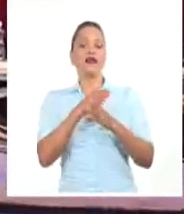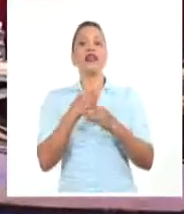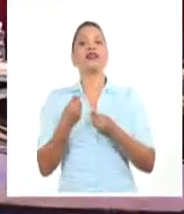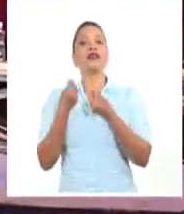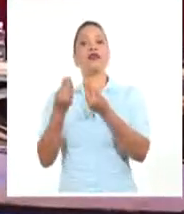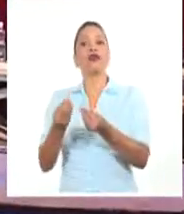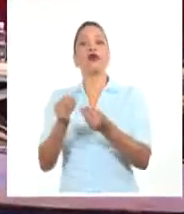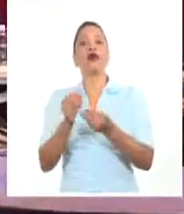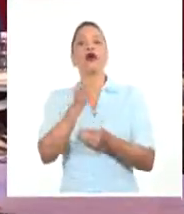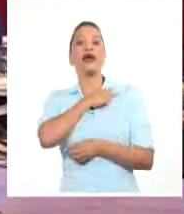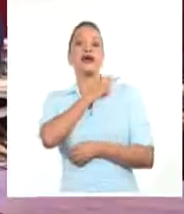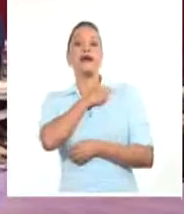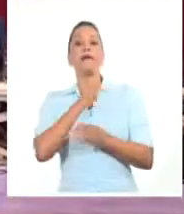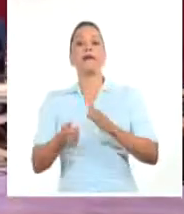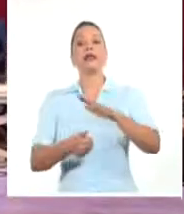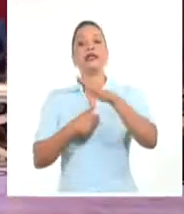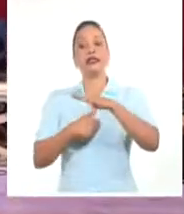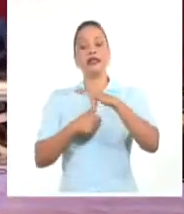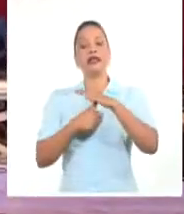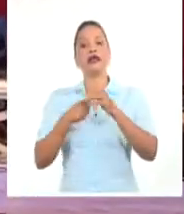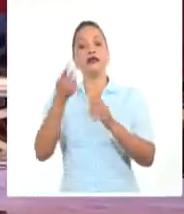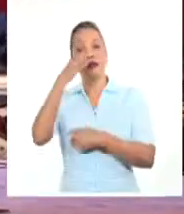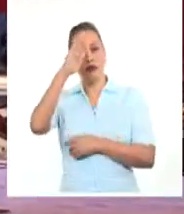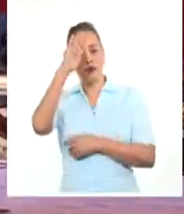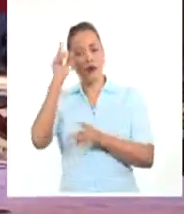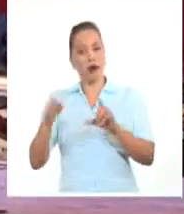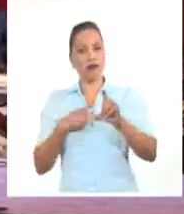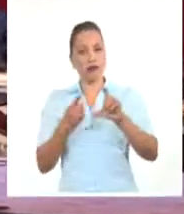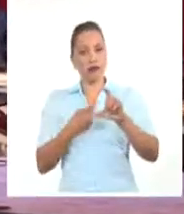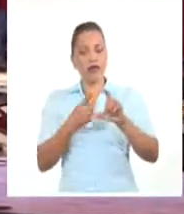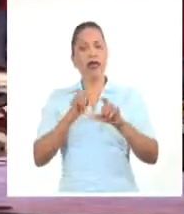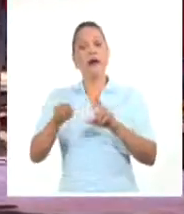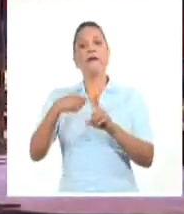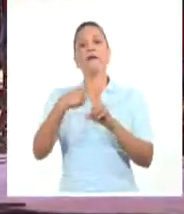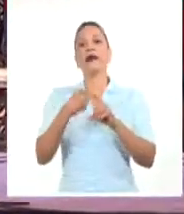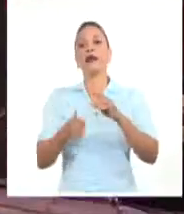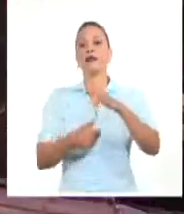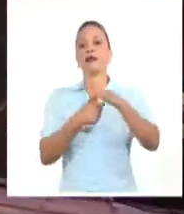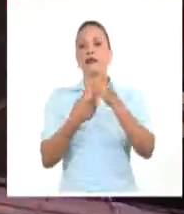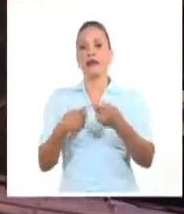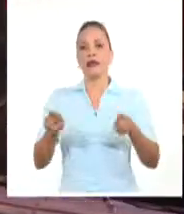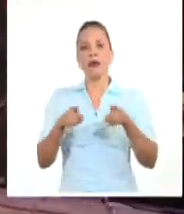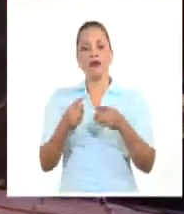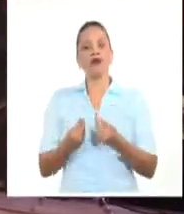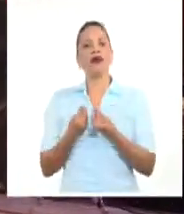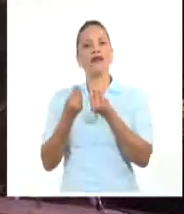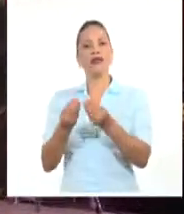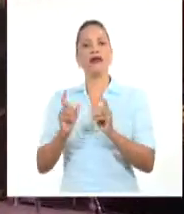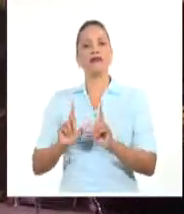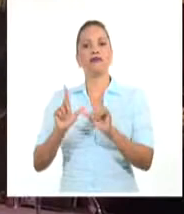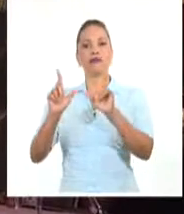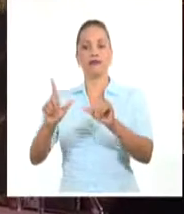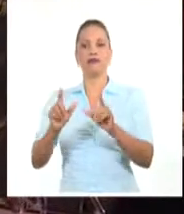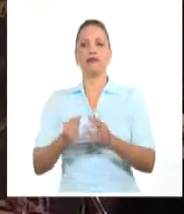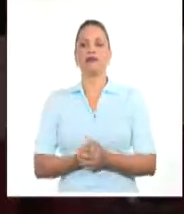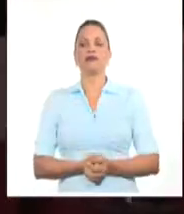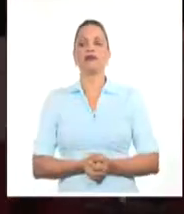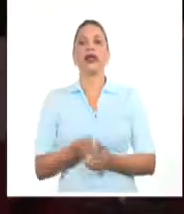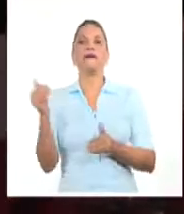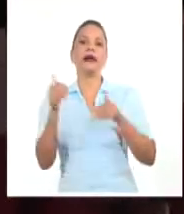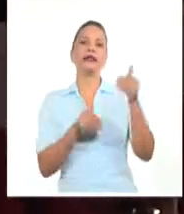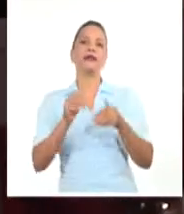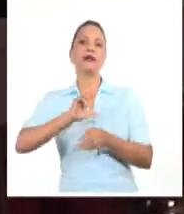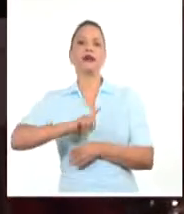Gómez, presidente de Cubadisco, y de Indira Fajardo, presidenta del Instituto Cubano de la Música. Además, se sumaron al espectáculo